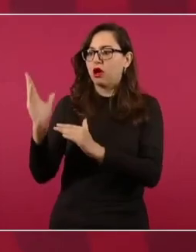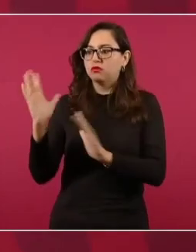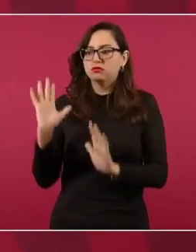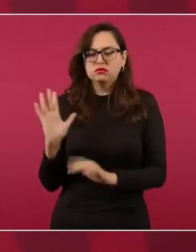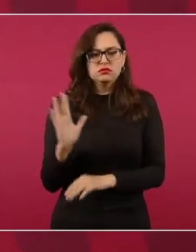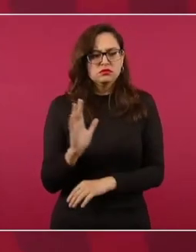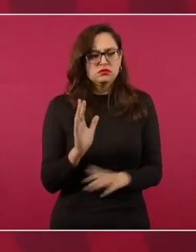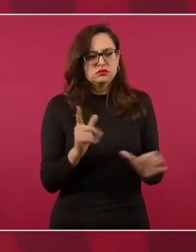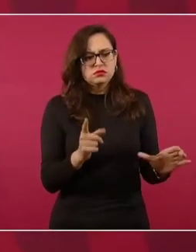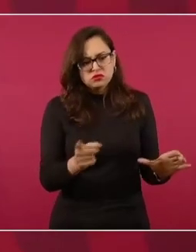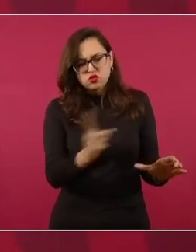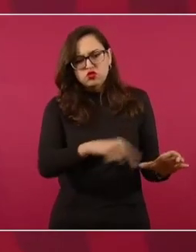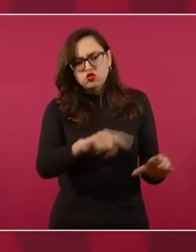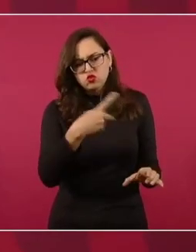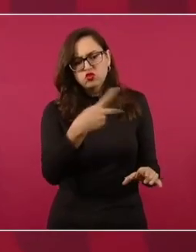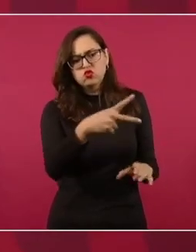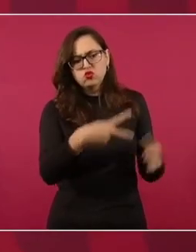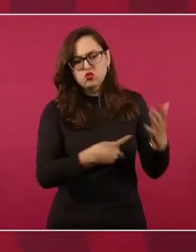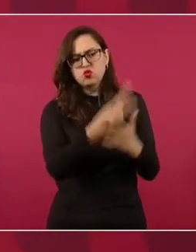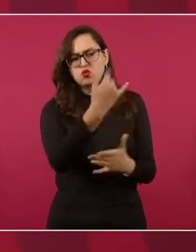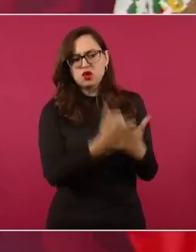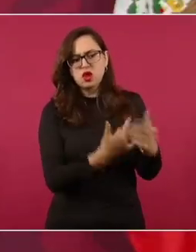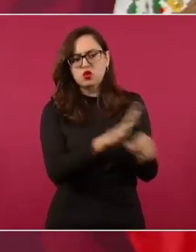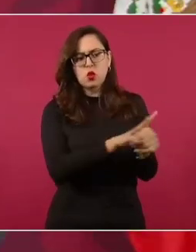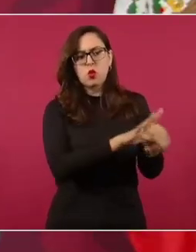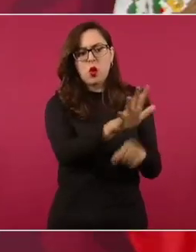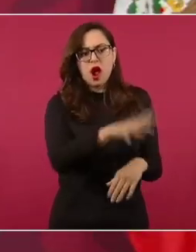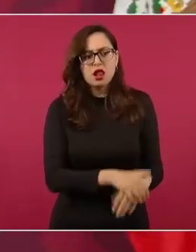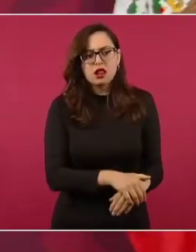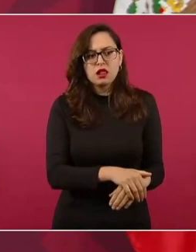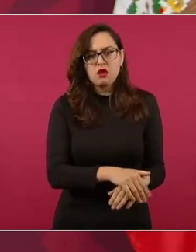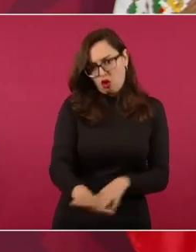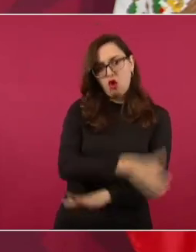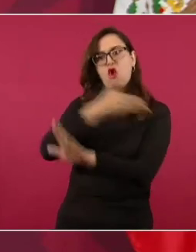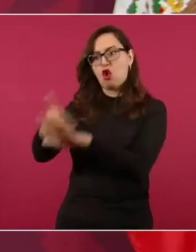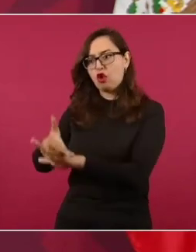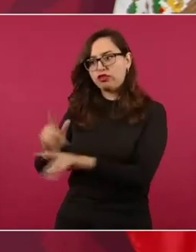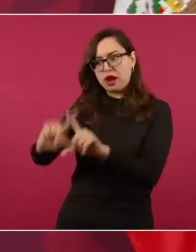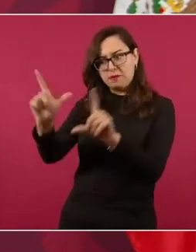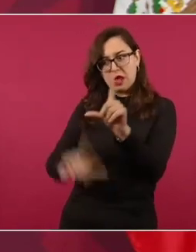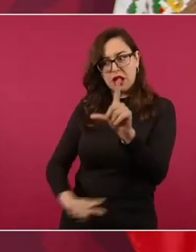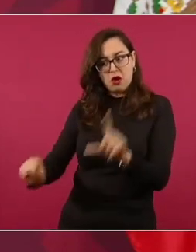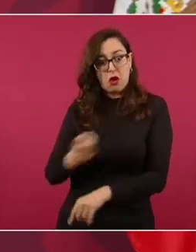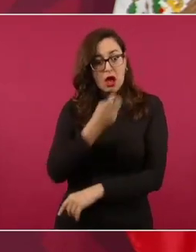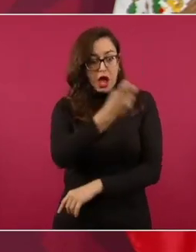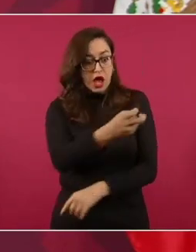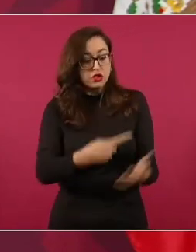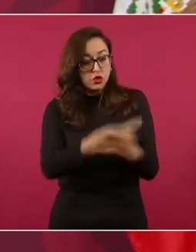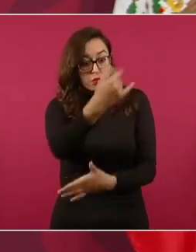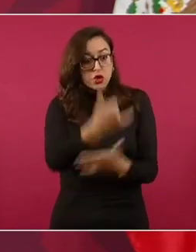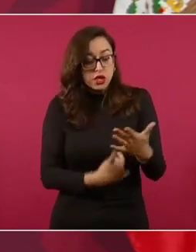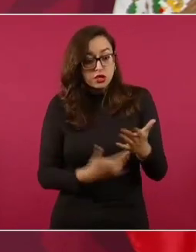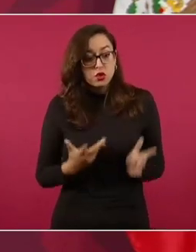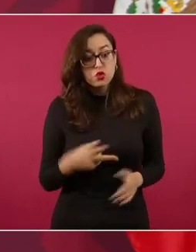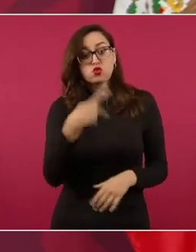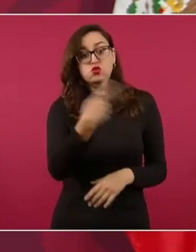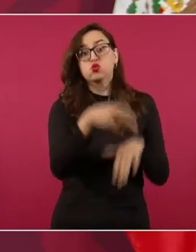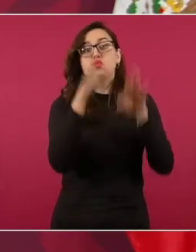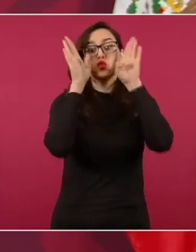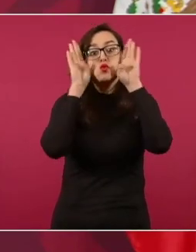como lo hemos venido sosteniendo, el conservadurismo. ¿Y qué es como proyecto el conservadurismo?